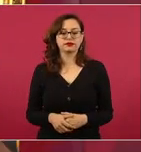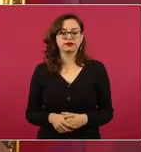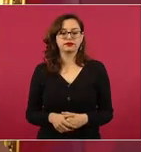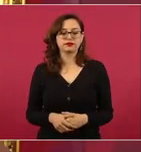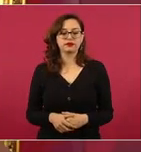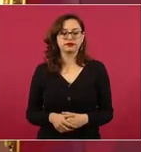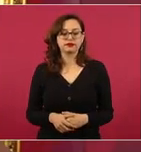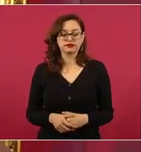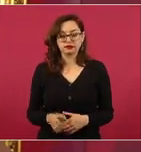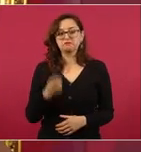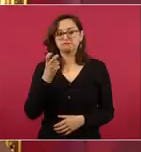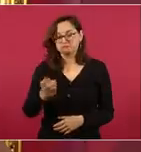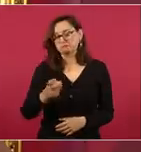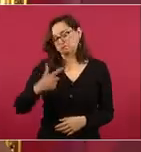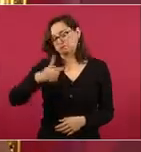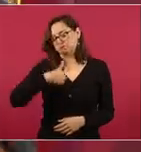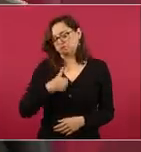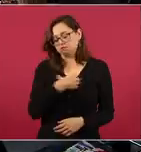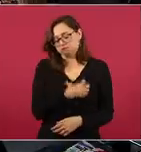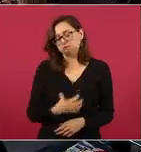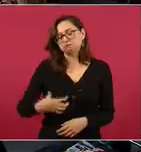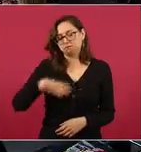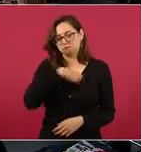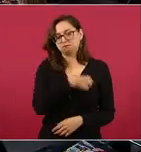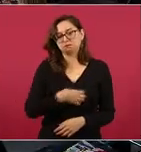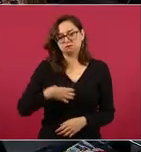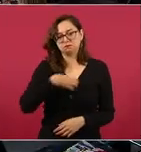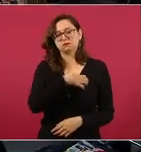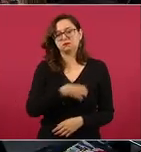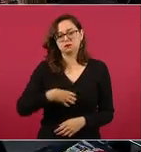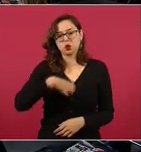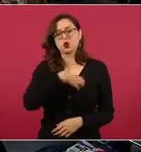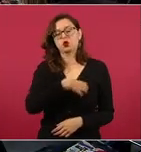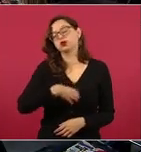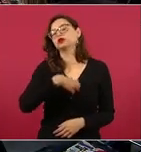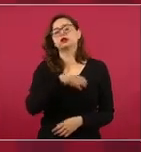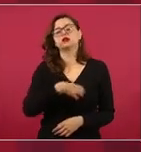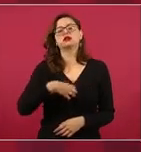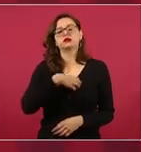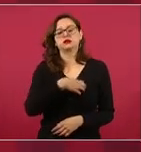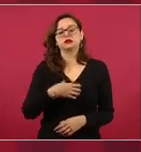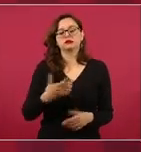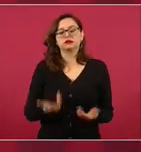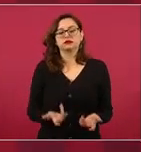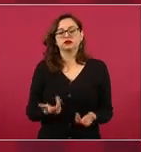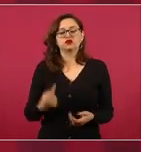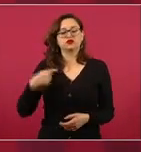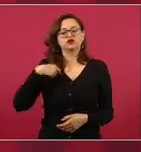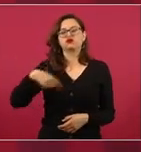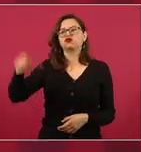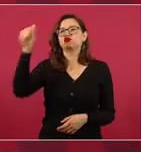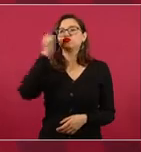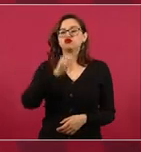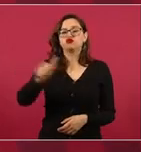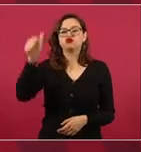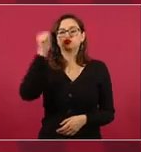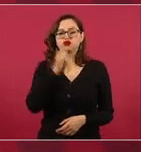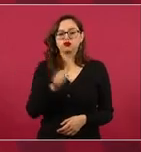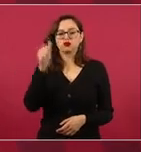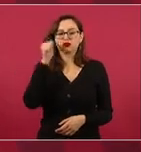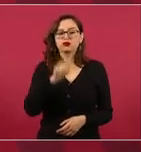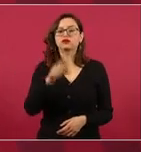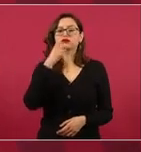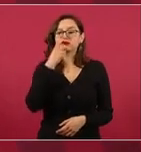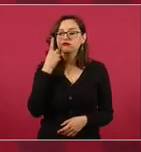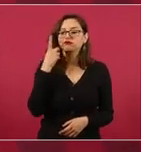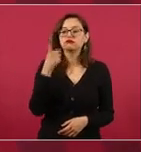Y eso lo celebro, porque siempre he sostenido que se